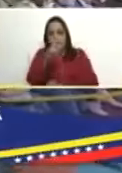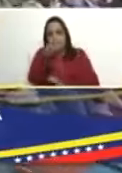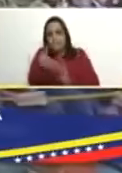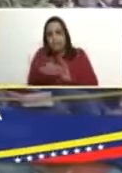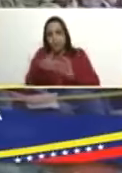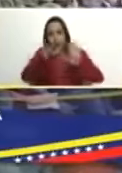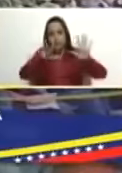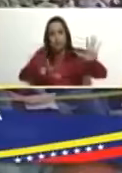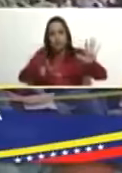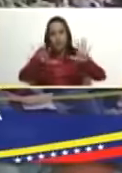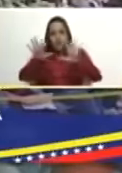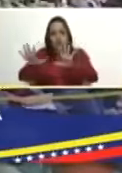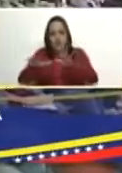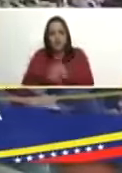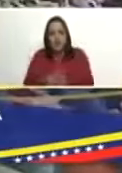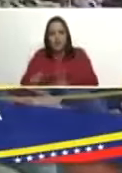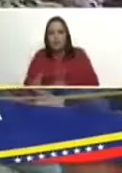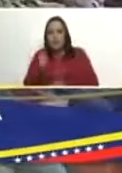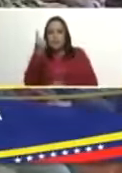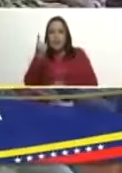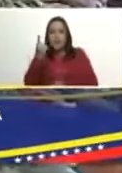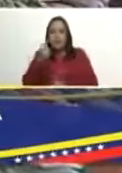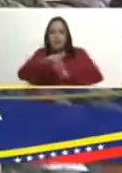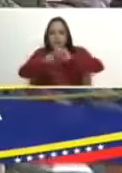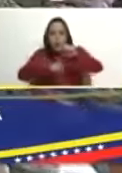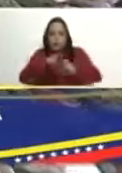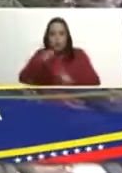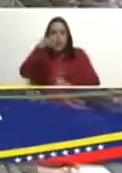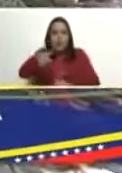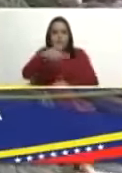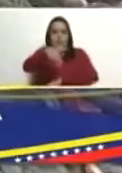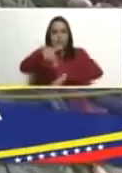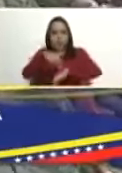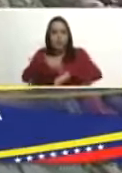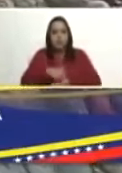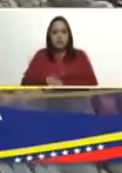1810 fue el primer referéndum de esta nación.